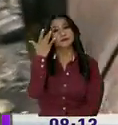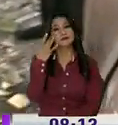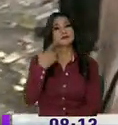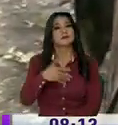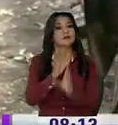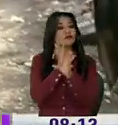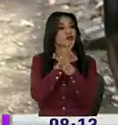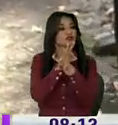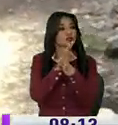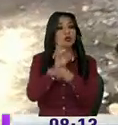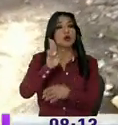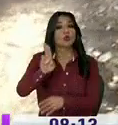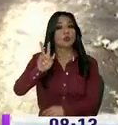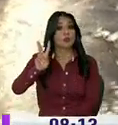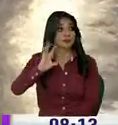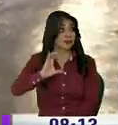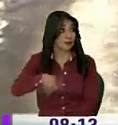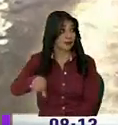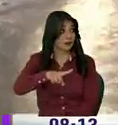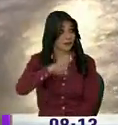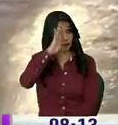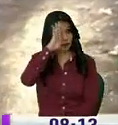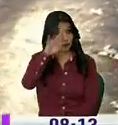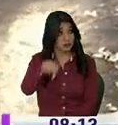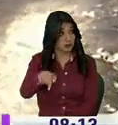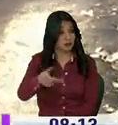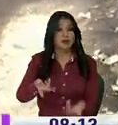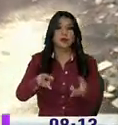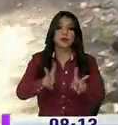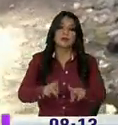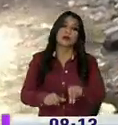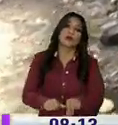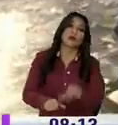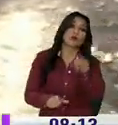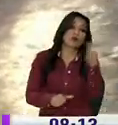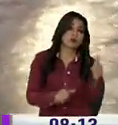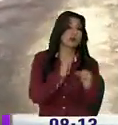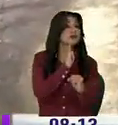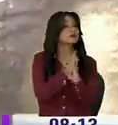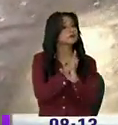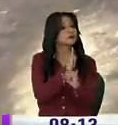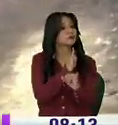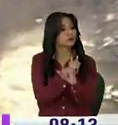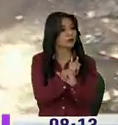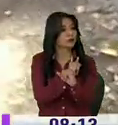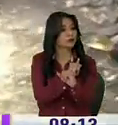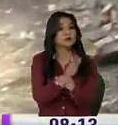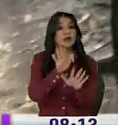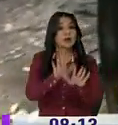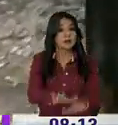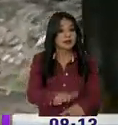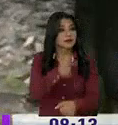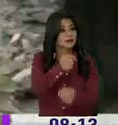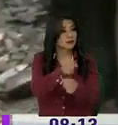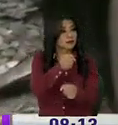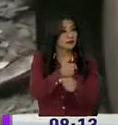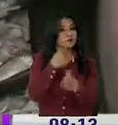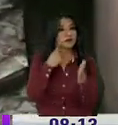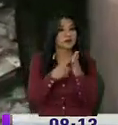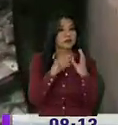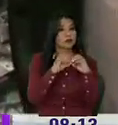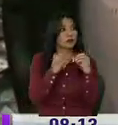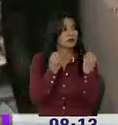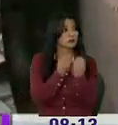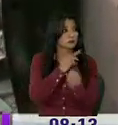funcionaba la unidad de vigilancia comunitaria, sino también otras instituciones laboraban, entre ellas el Patronato San